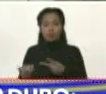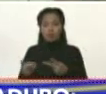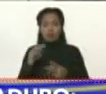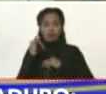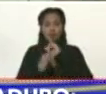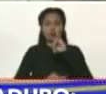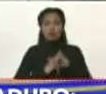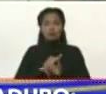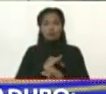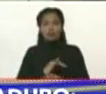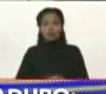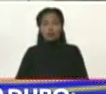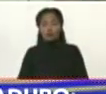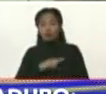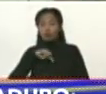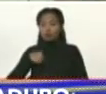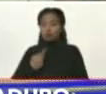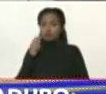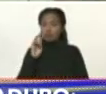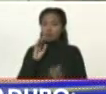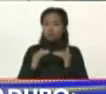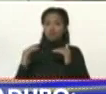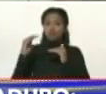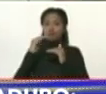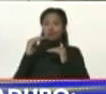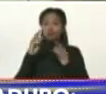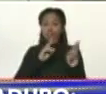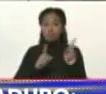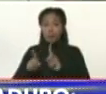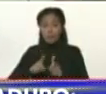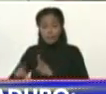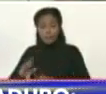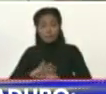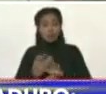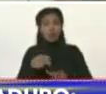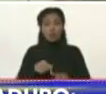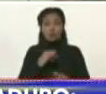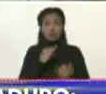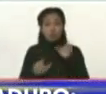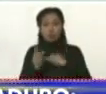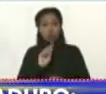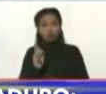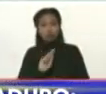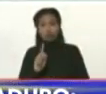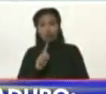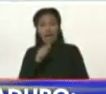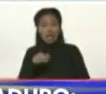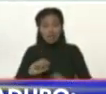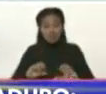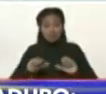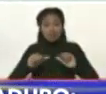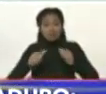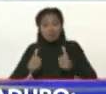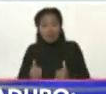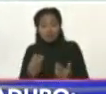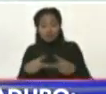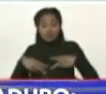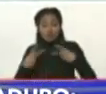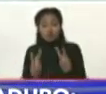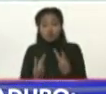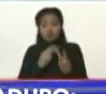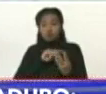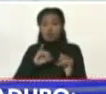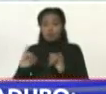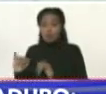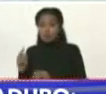internacionales. Tenemos que mantener un altísimo nivel de coordinación porque aquí no termina todo. Aquí empieza una nueva etapa que